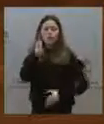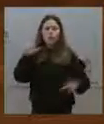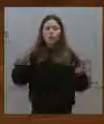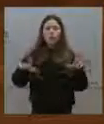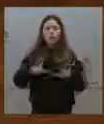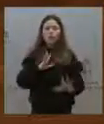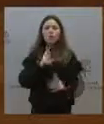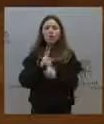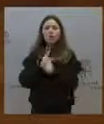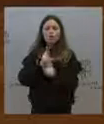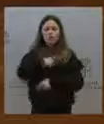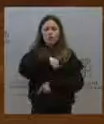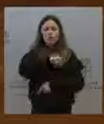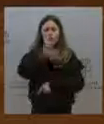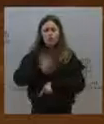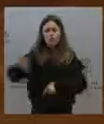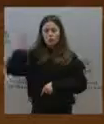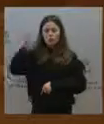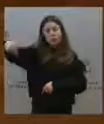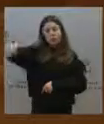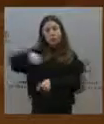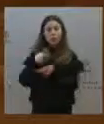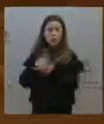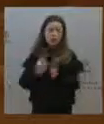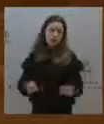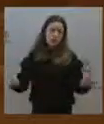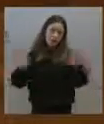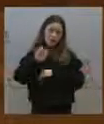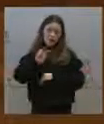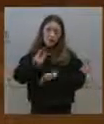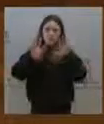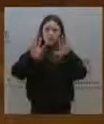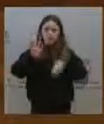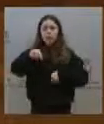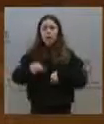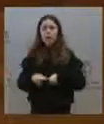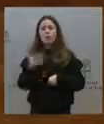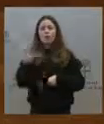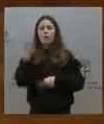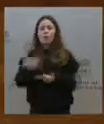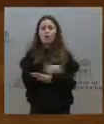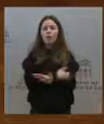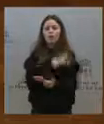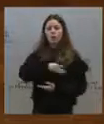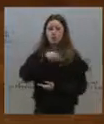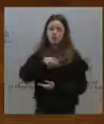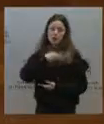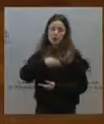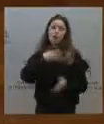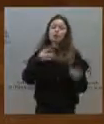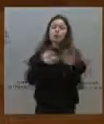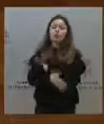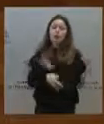pagan. 24,5 millones de recaudación del impuesto de patrimonio. Son una expresión simplemente de resentimiento, envidia y un